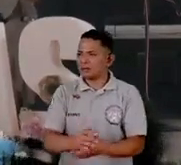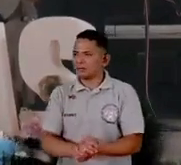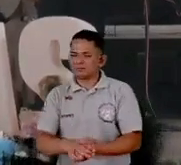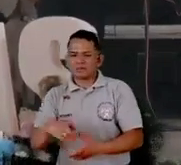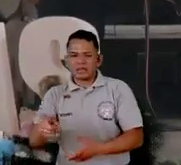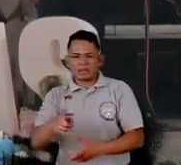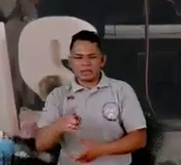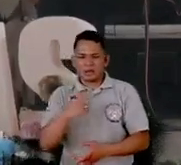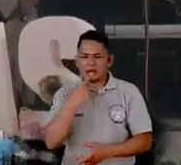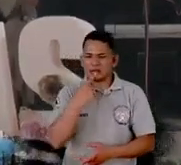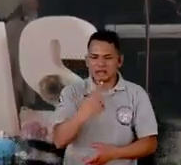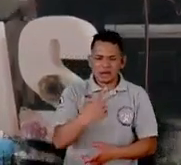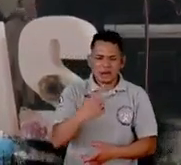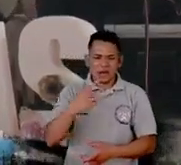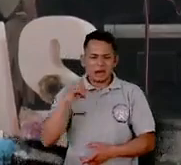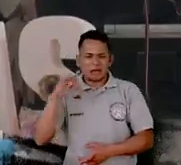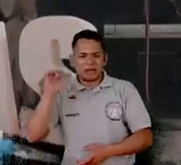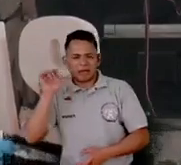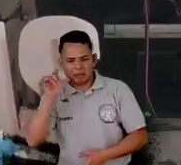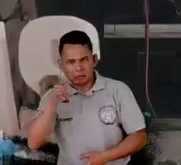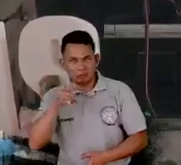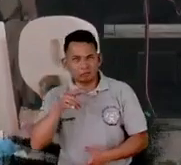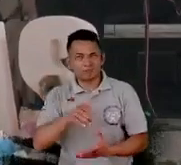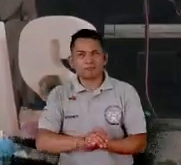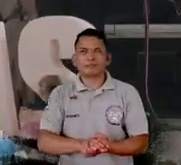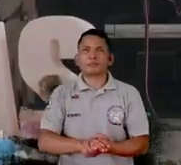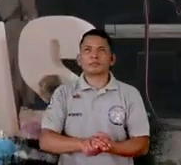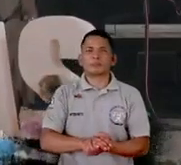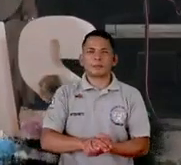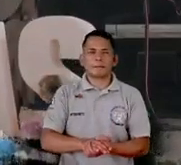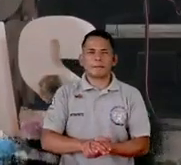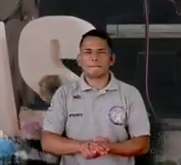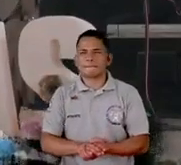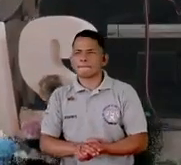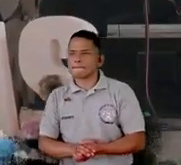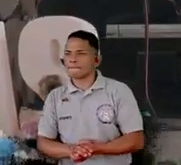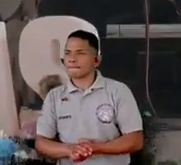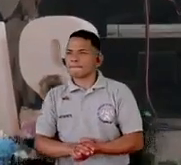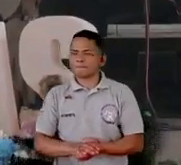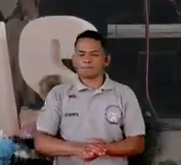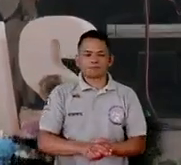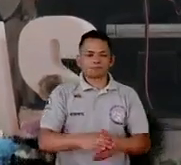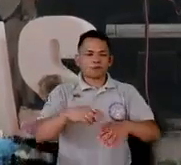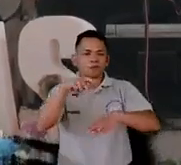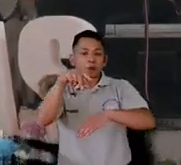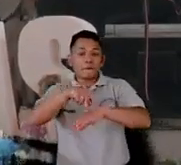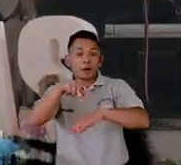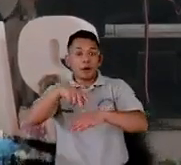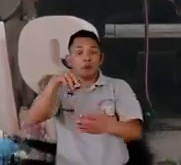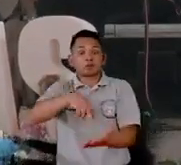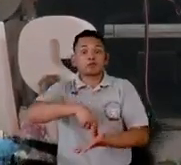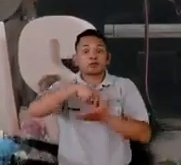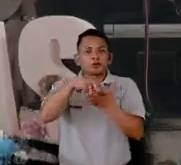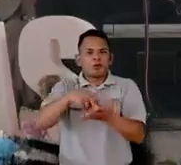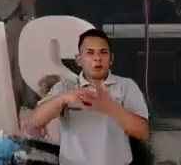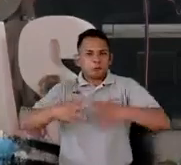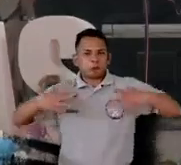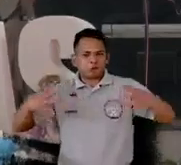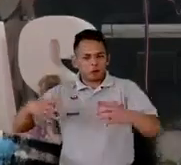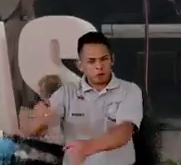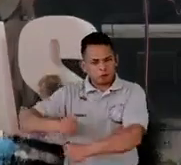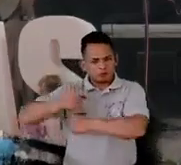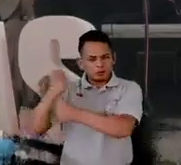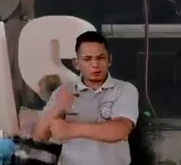borrachos porque están alborotados. Pedro se puso en pie con gran poder y dijo